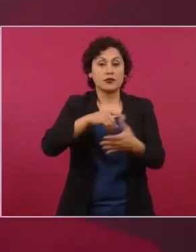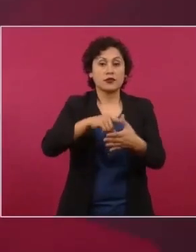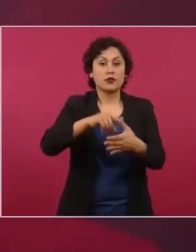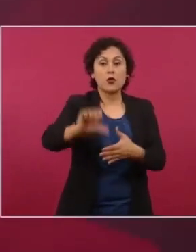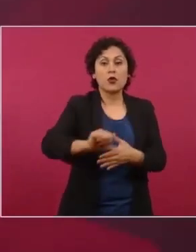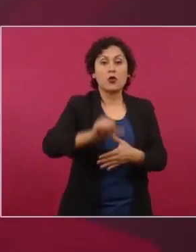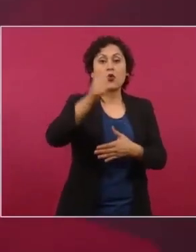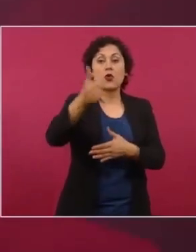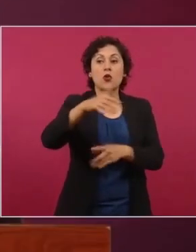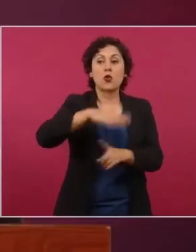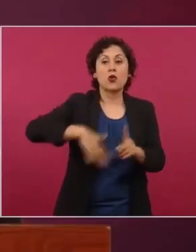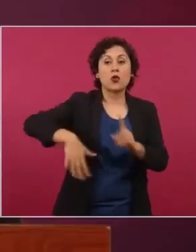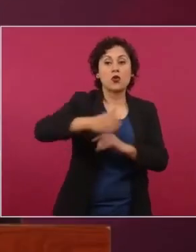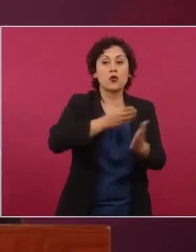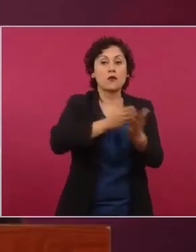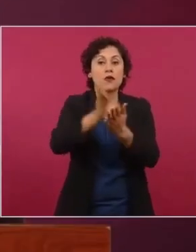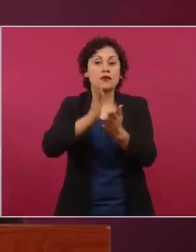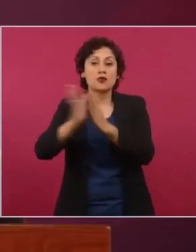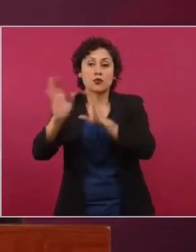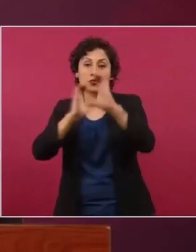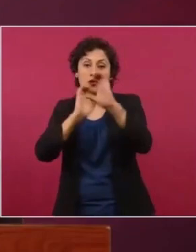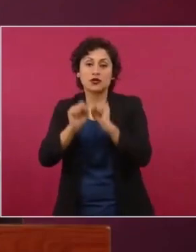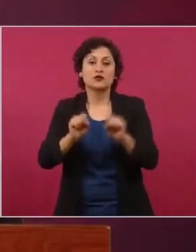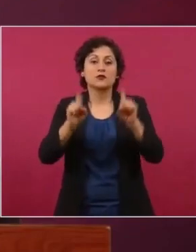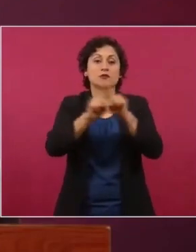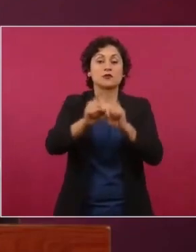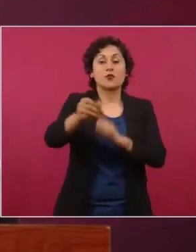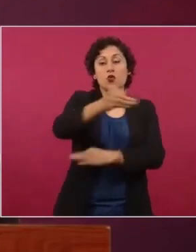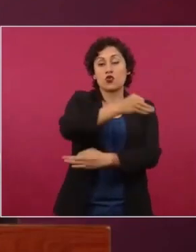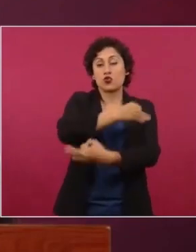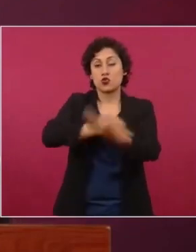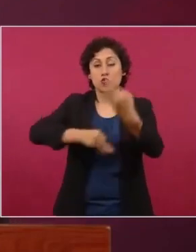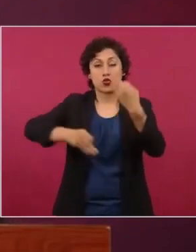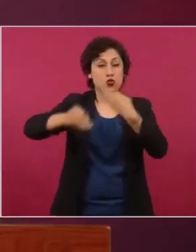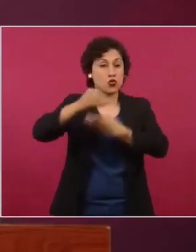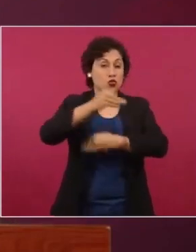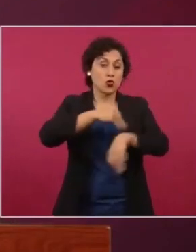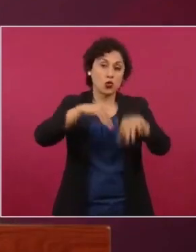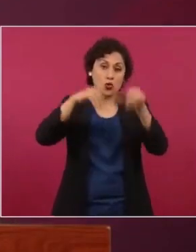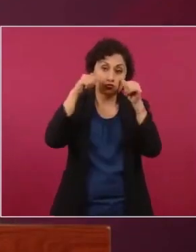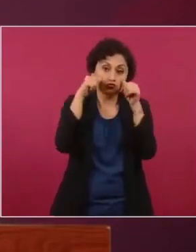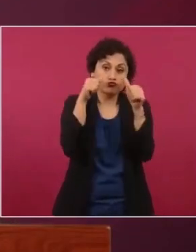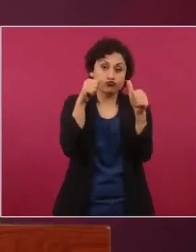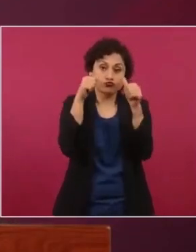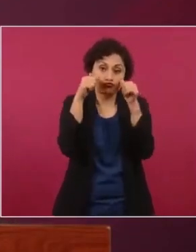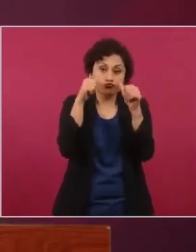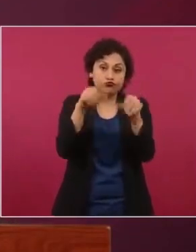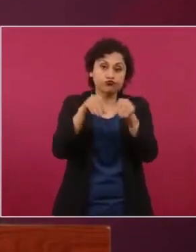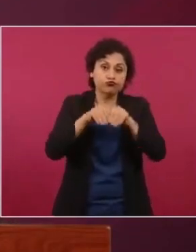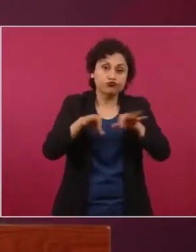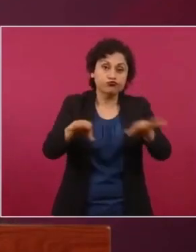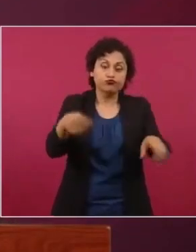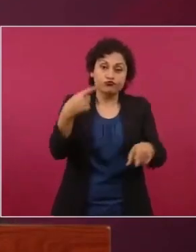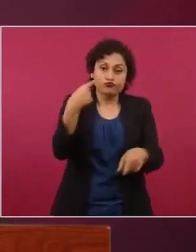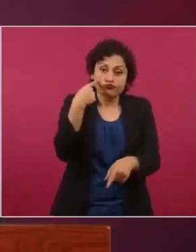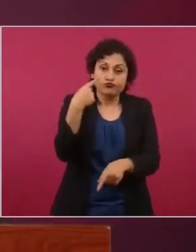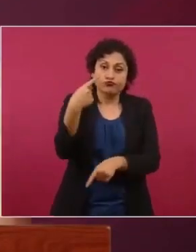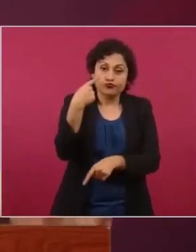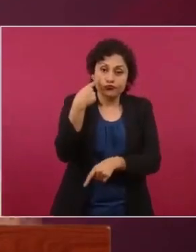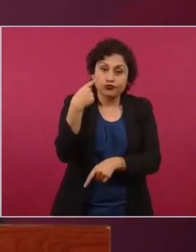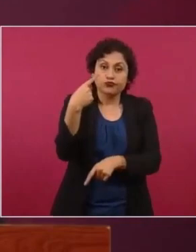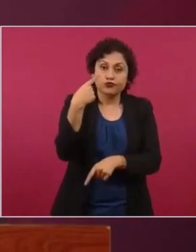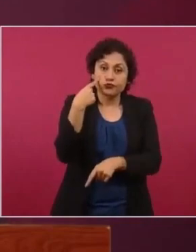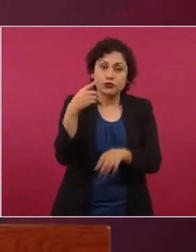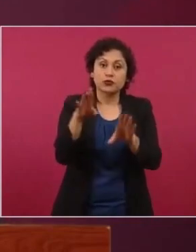actores, los medios de comunicación. Todos tenemos que estar permanentemente dando ninguna regularización,